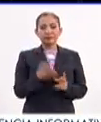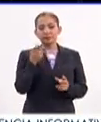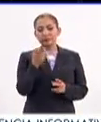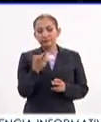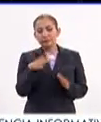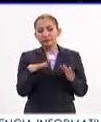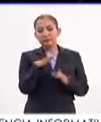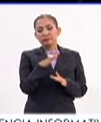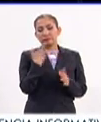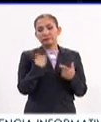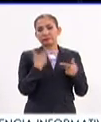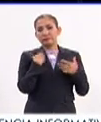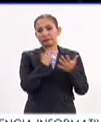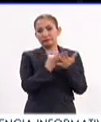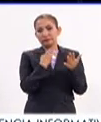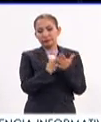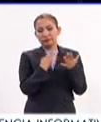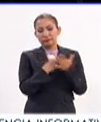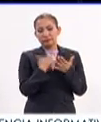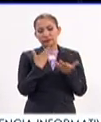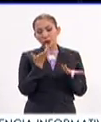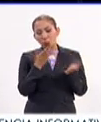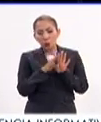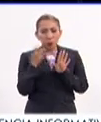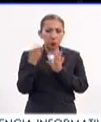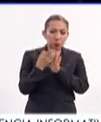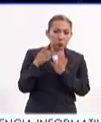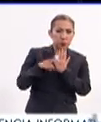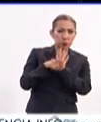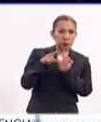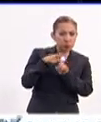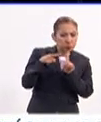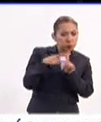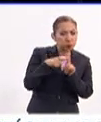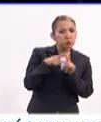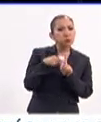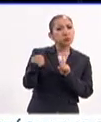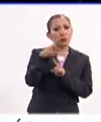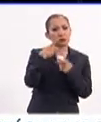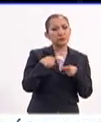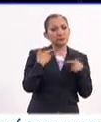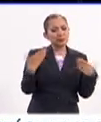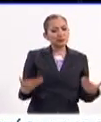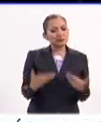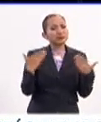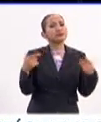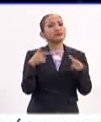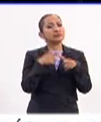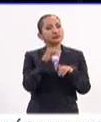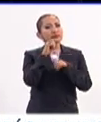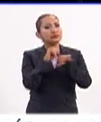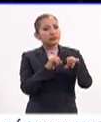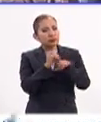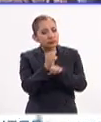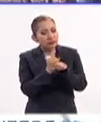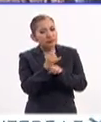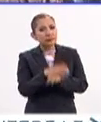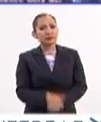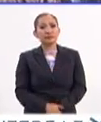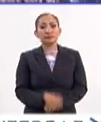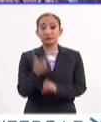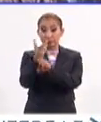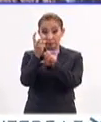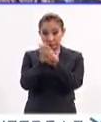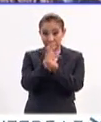que los críticos, he recibido esa, digamos, crítica positiva, que a la gente lo alienta a seguir investigando del tema.